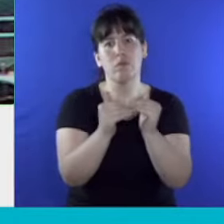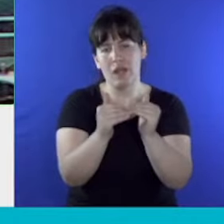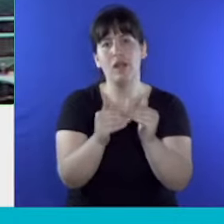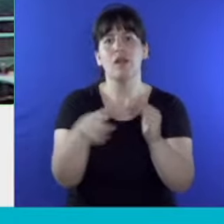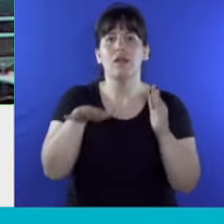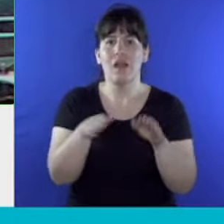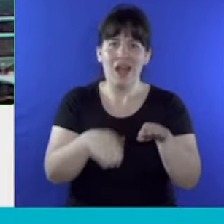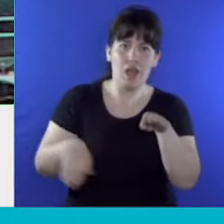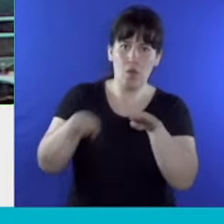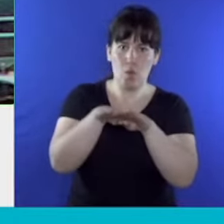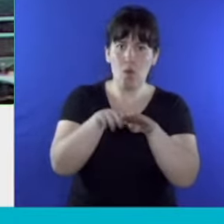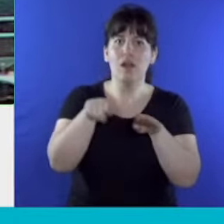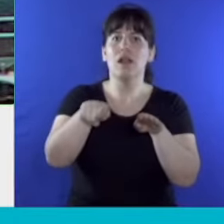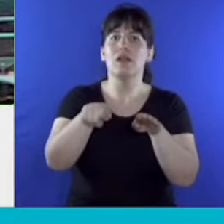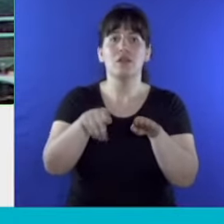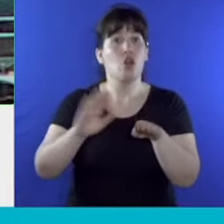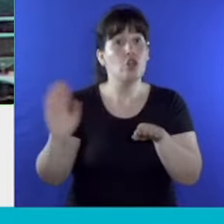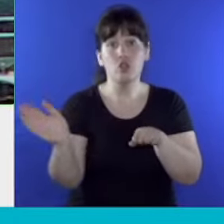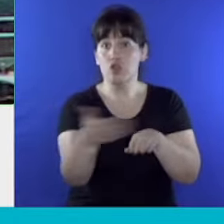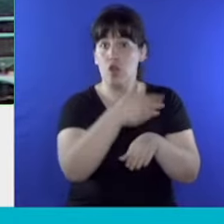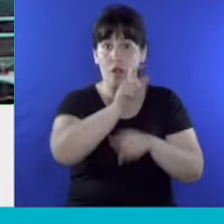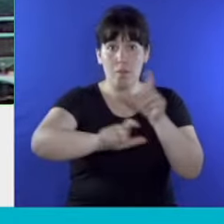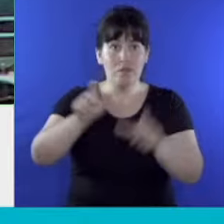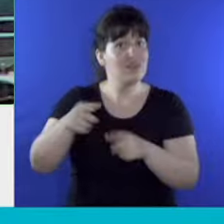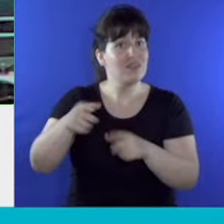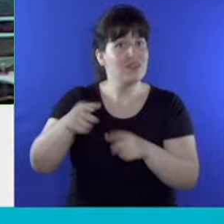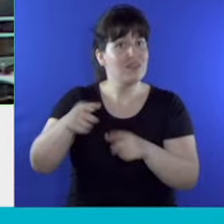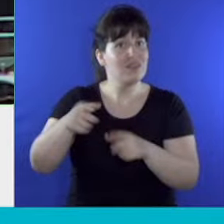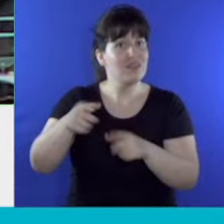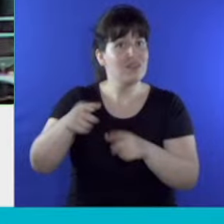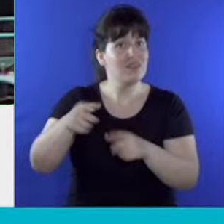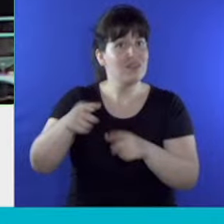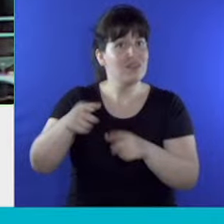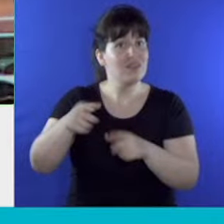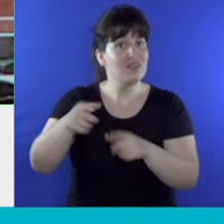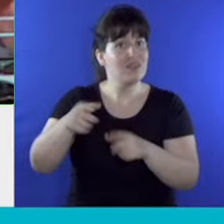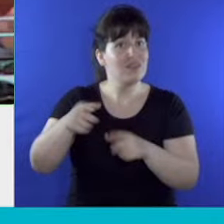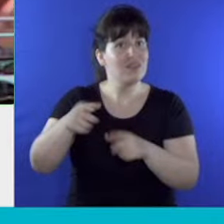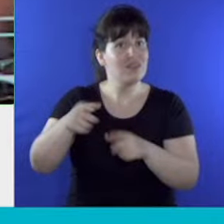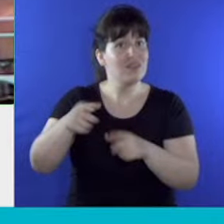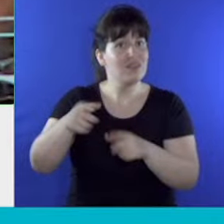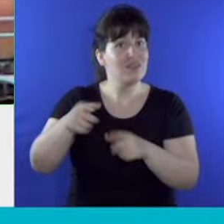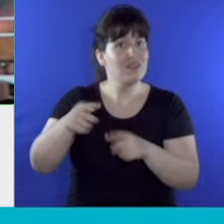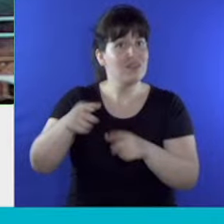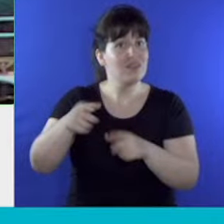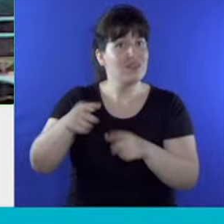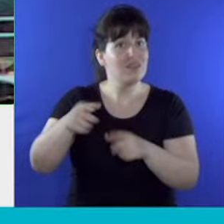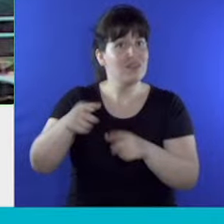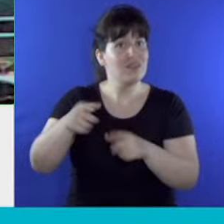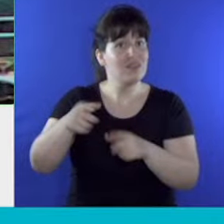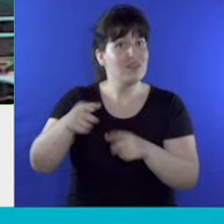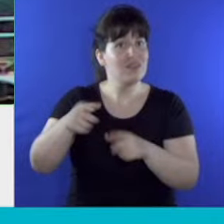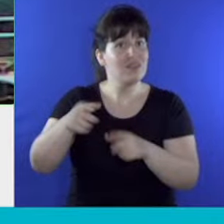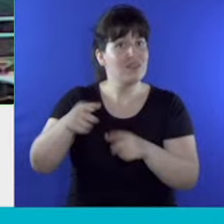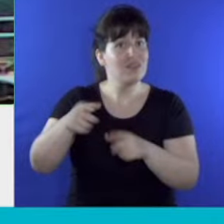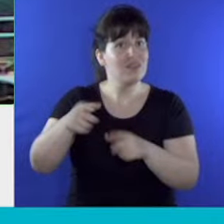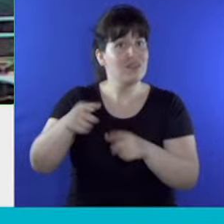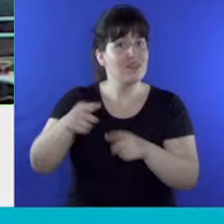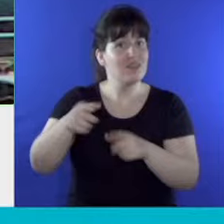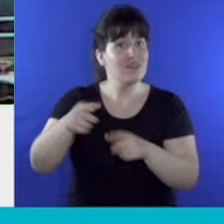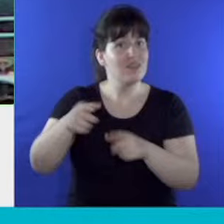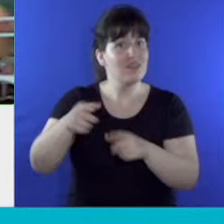igualdad y con todos aquellos que tienen necesidades porque tienen derechos, mal que les pese, al ideario liberal